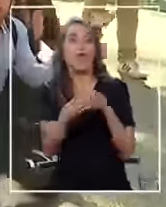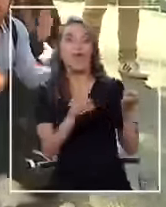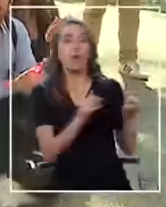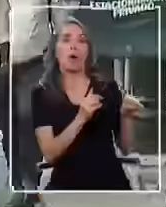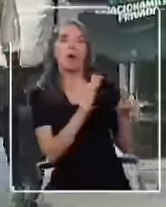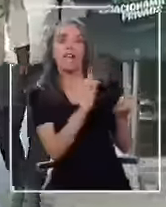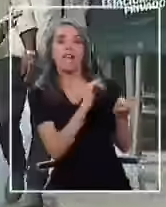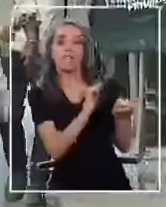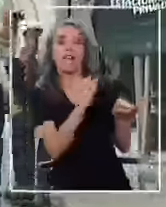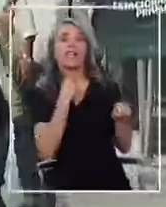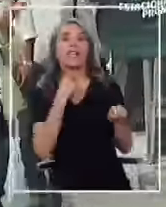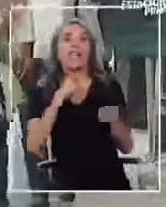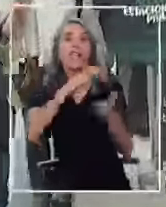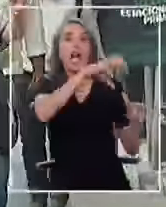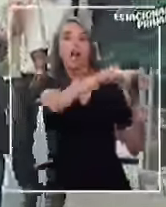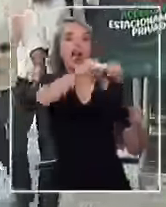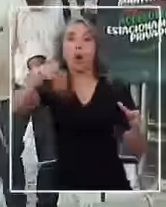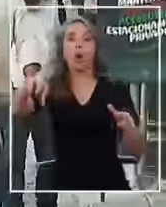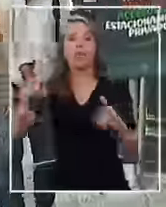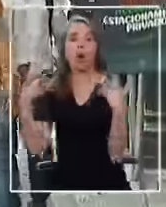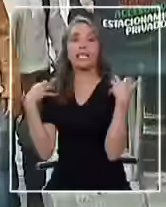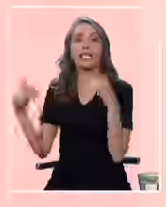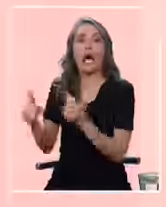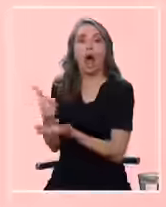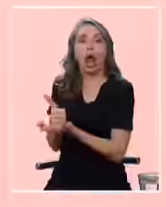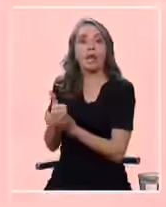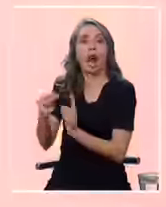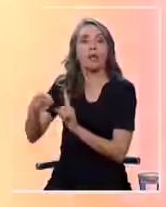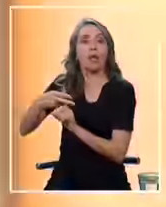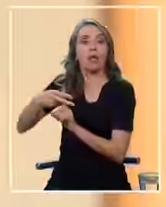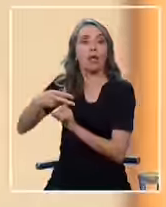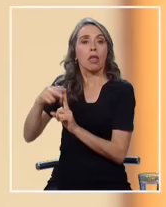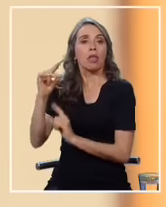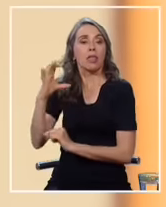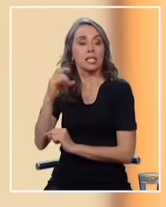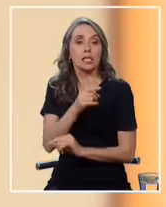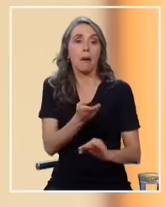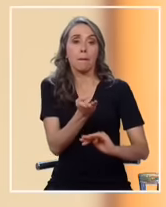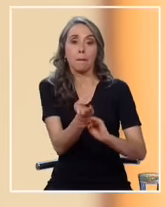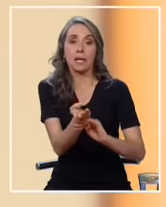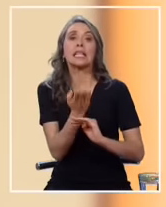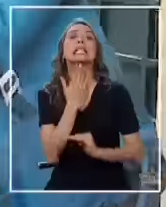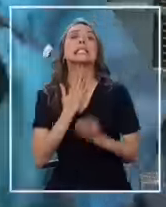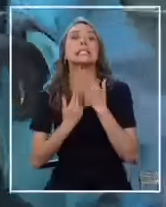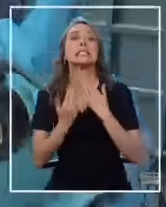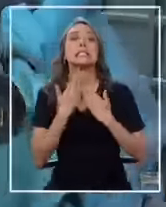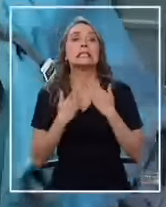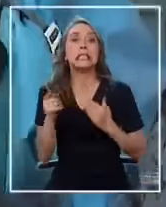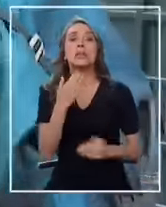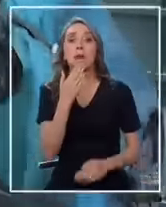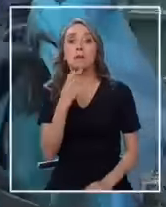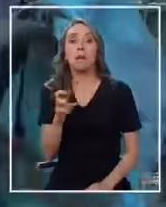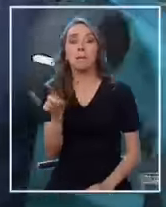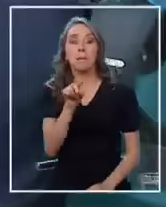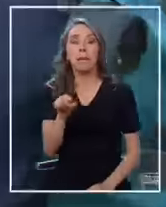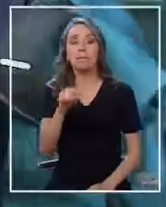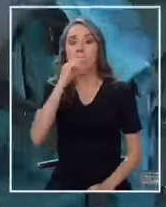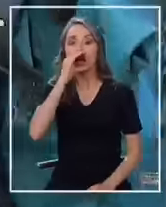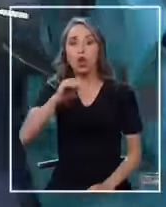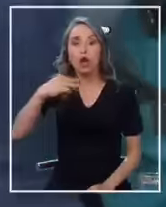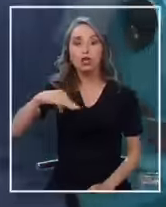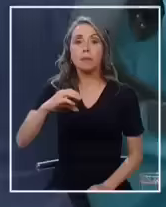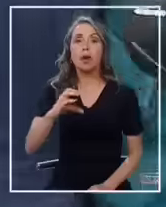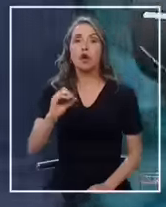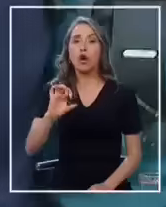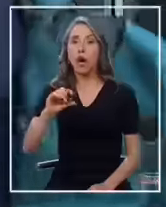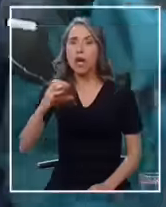que desea comunas hoy en manos falangistas. Apetito electoral, dicen, que también tiene el PS en municipios como Concepción,